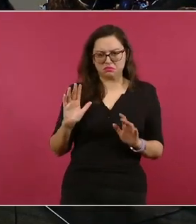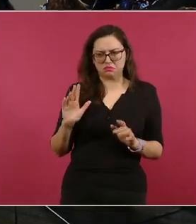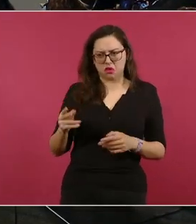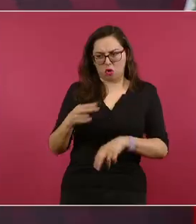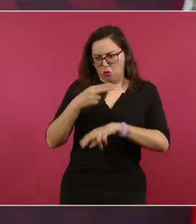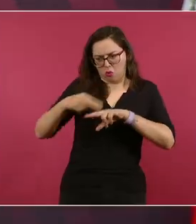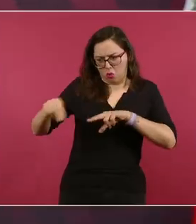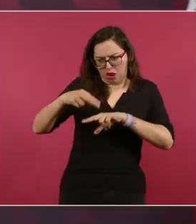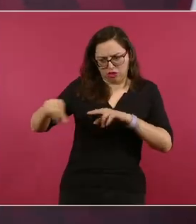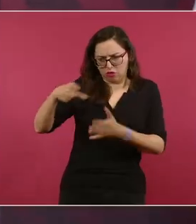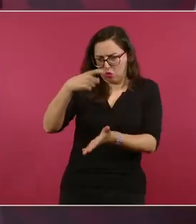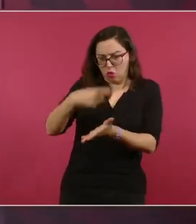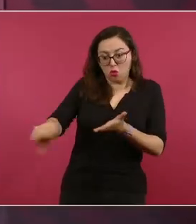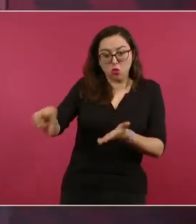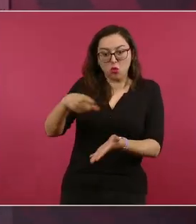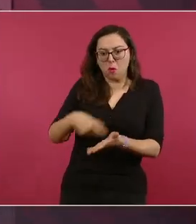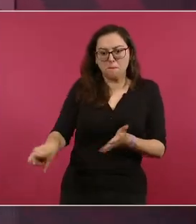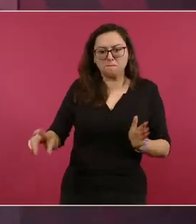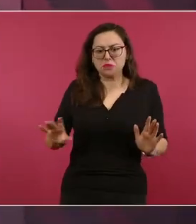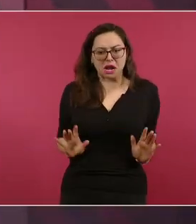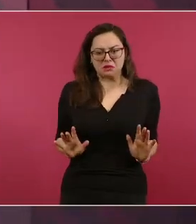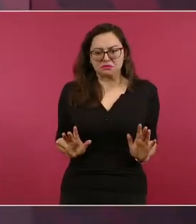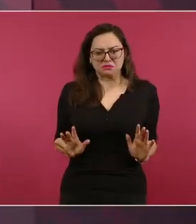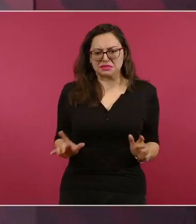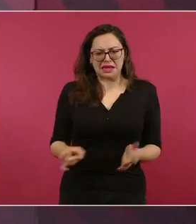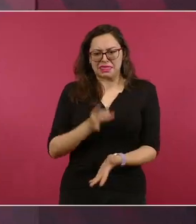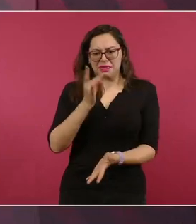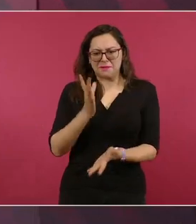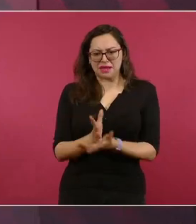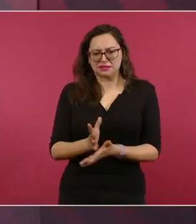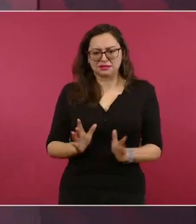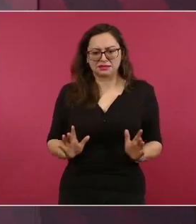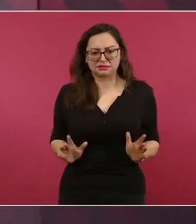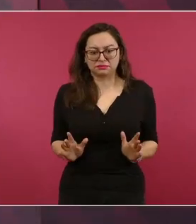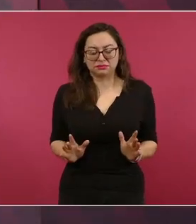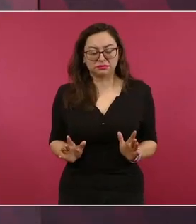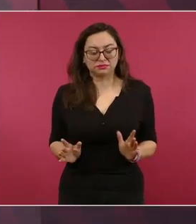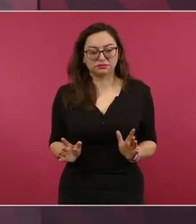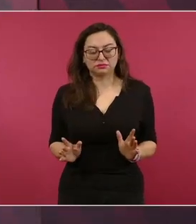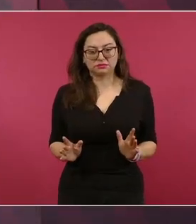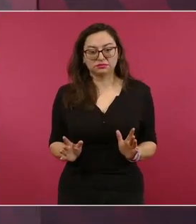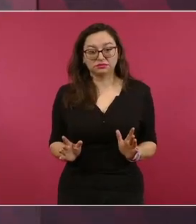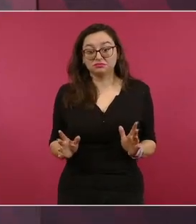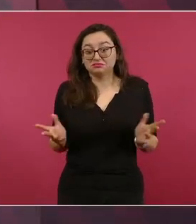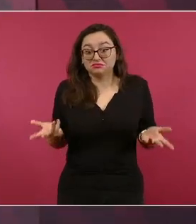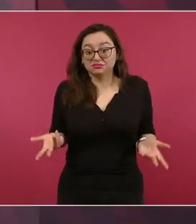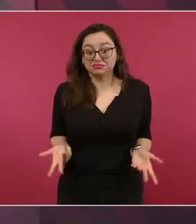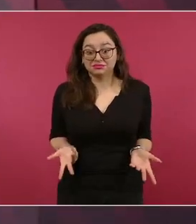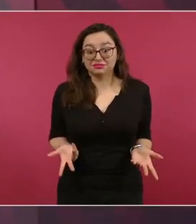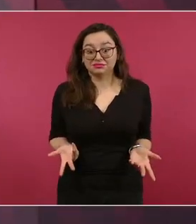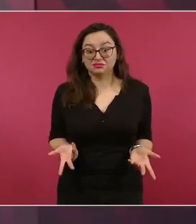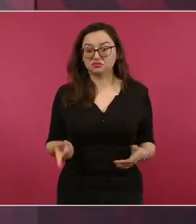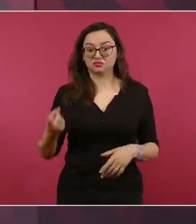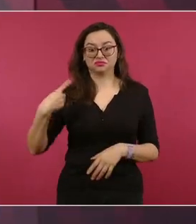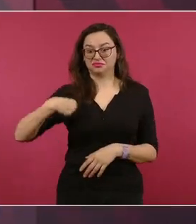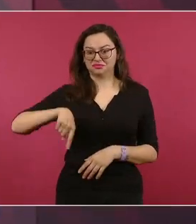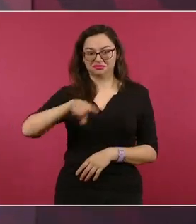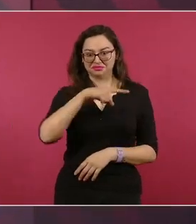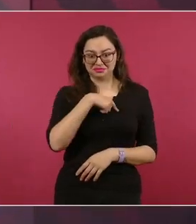Secretaría de Defensa empezó a hacer los trámites, pero se decidió que hasta el domingo